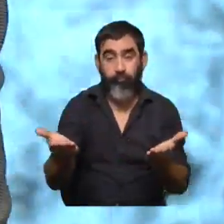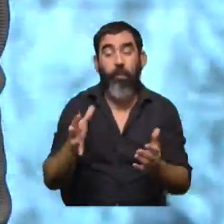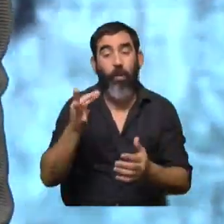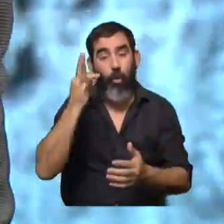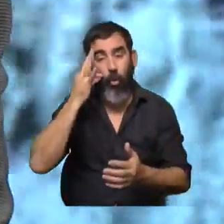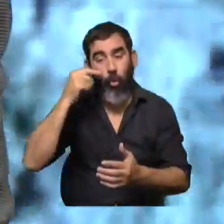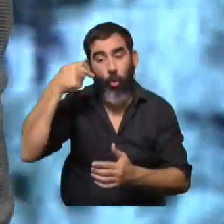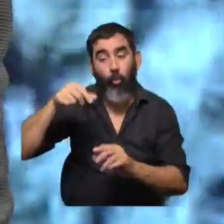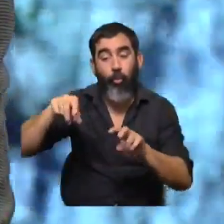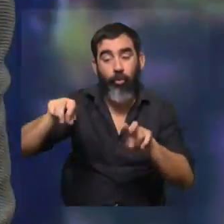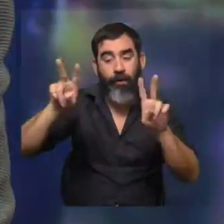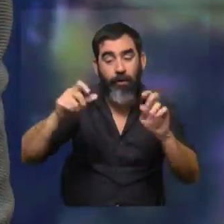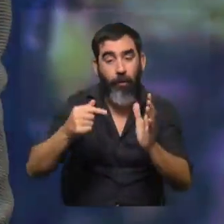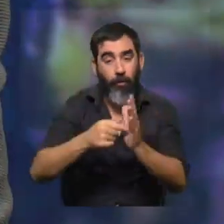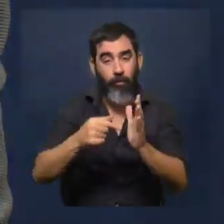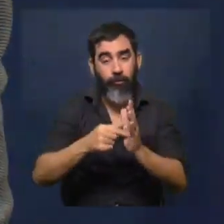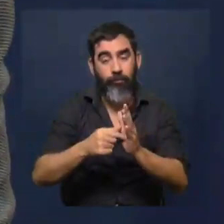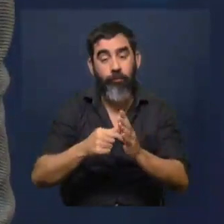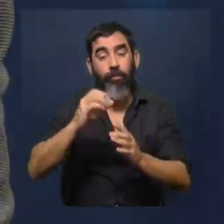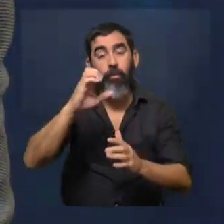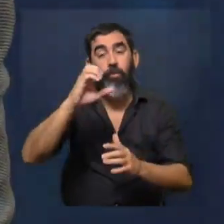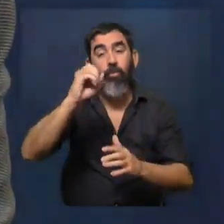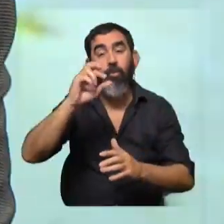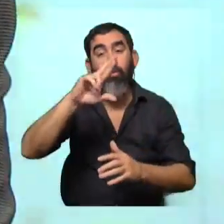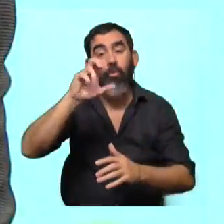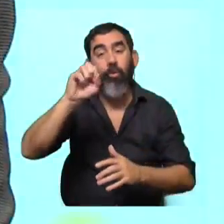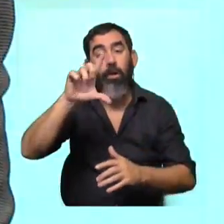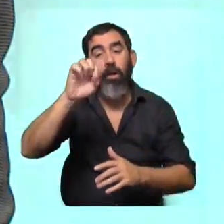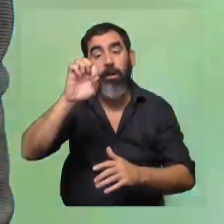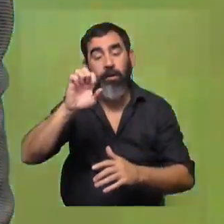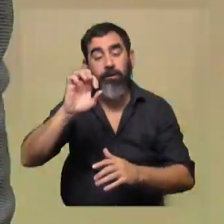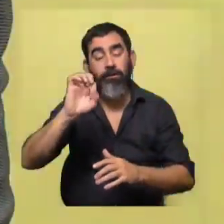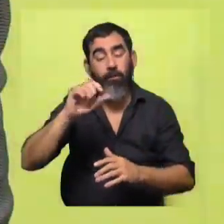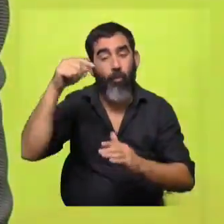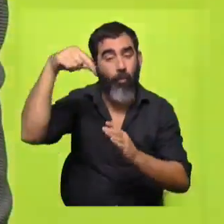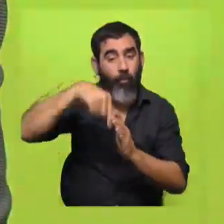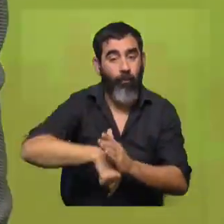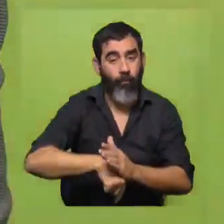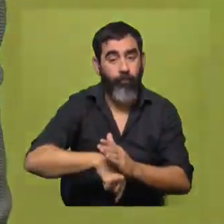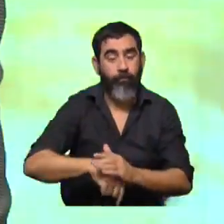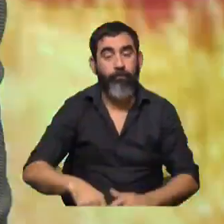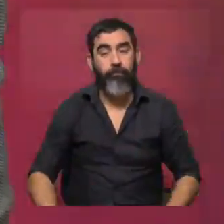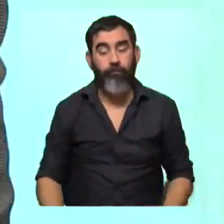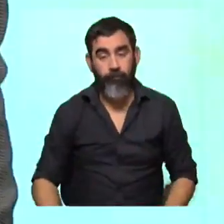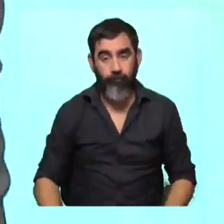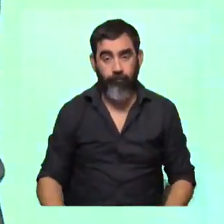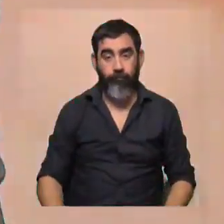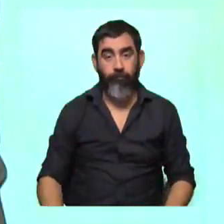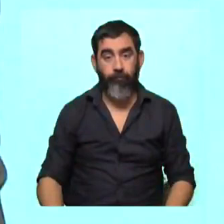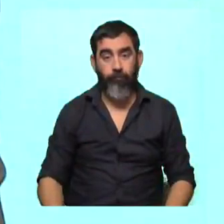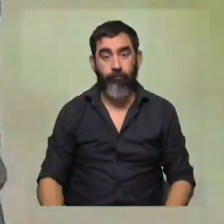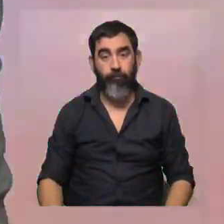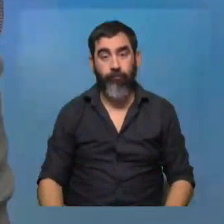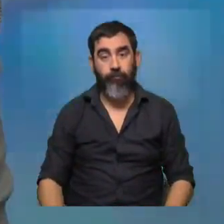documental específicamente sobre eso, los corales profundos del Atlántico, con una fauna espectacular. Y bueno, allí tenemos